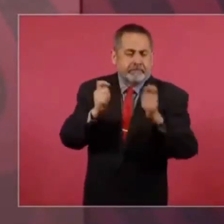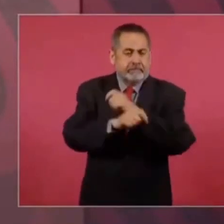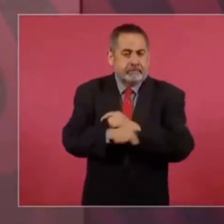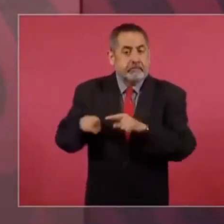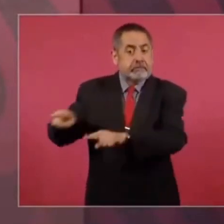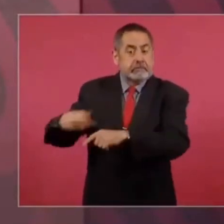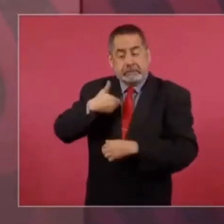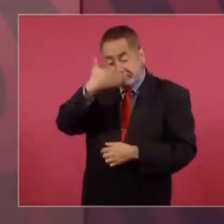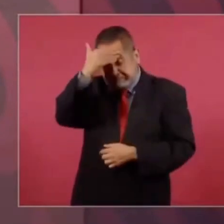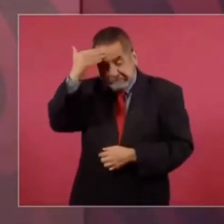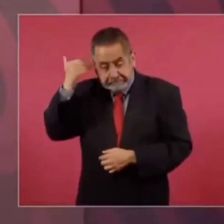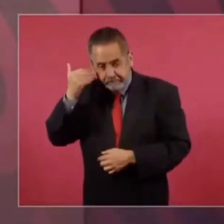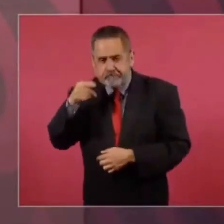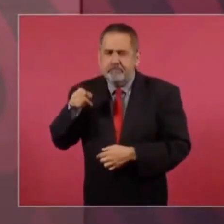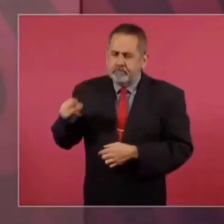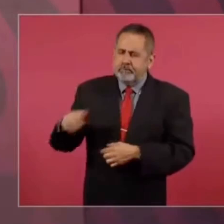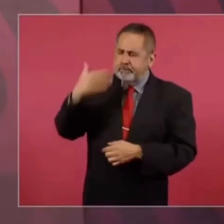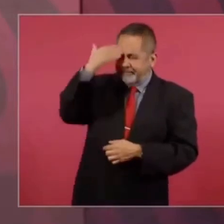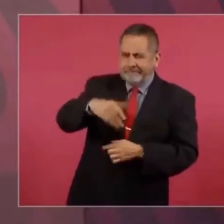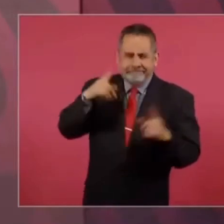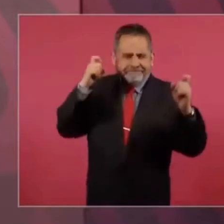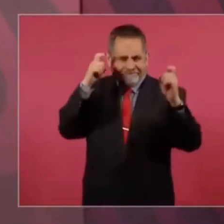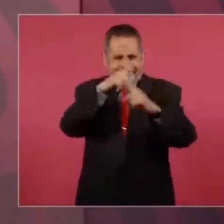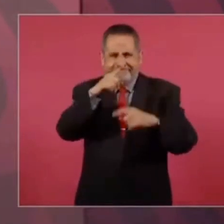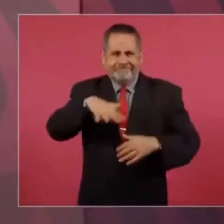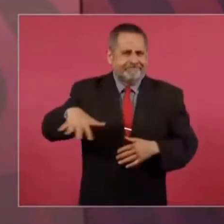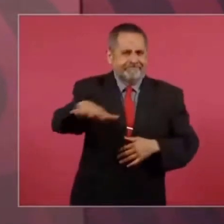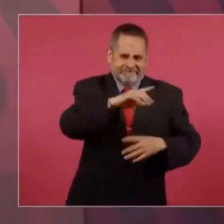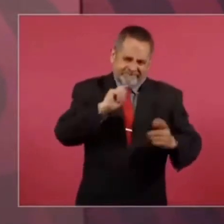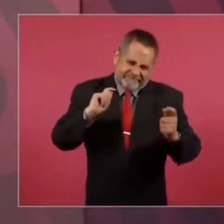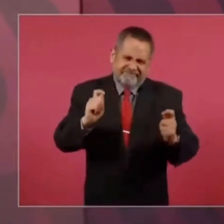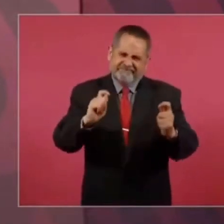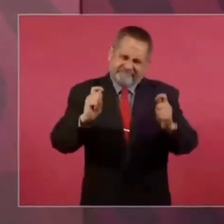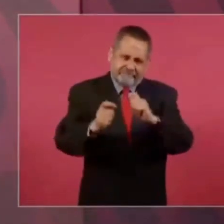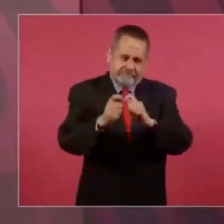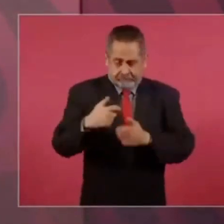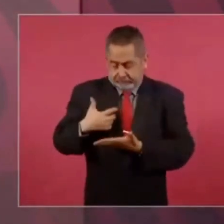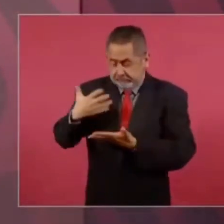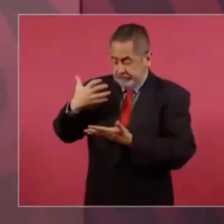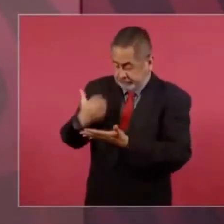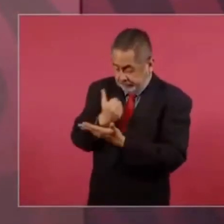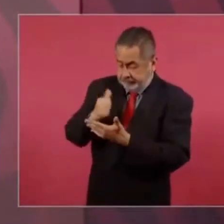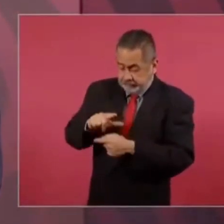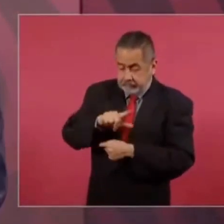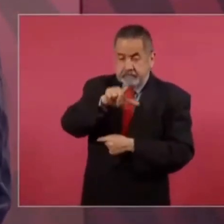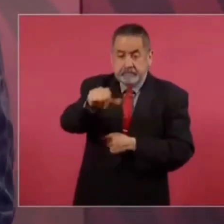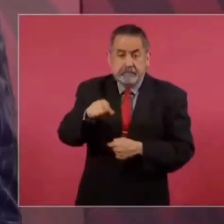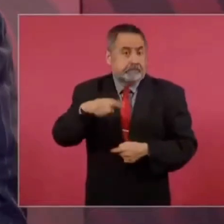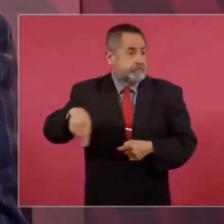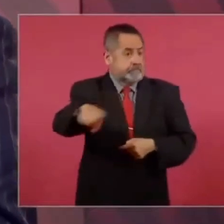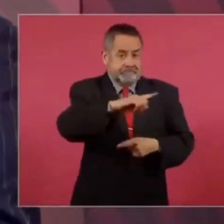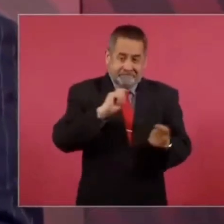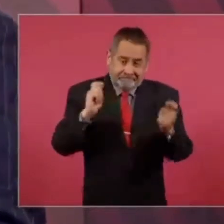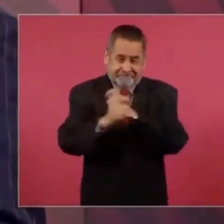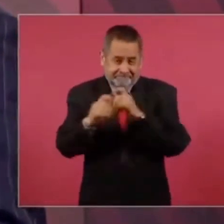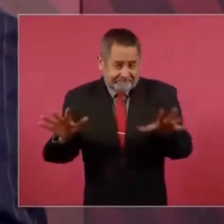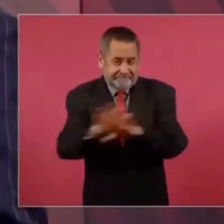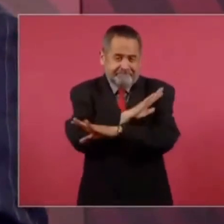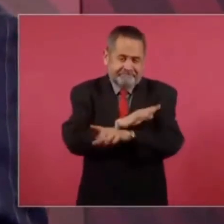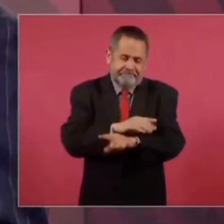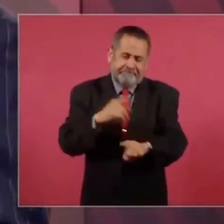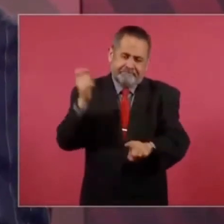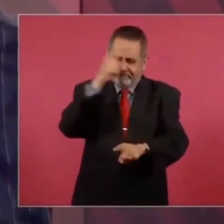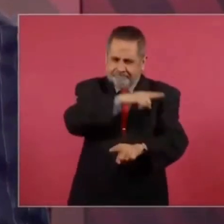Madero, sabía que era muy difícil ganar las elecciones con